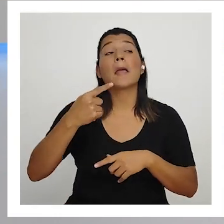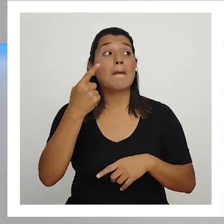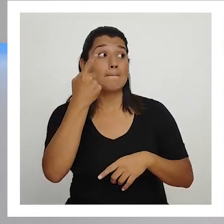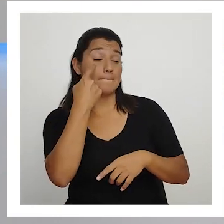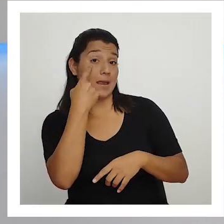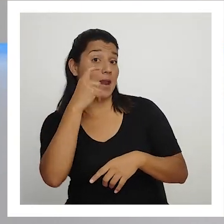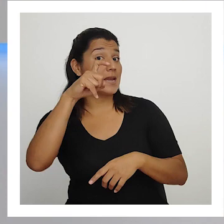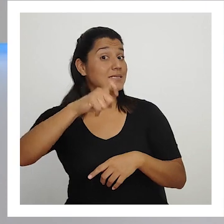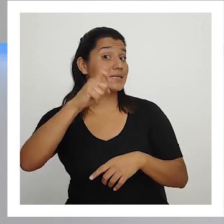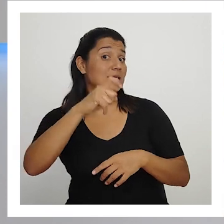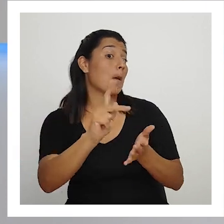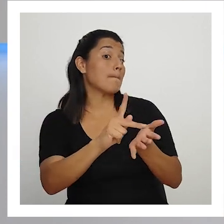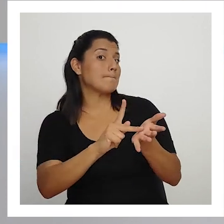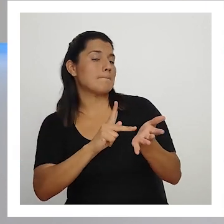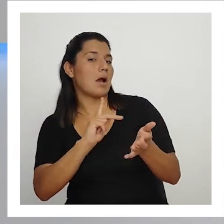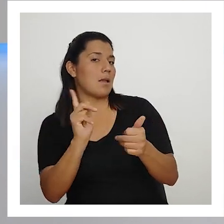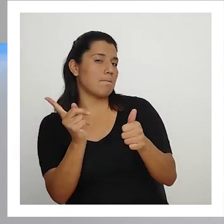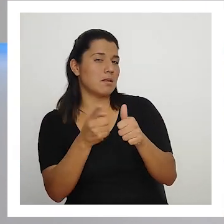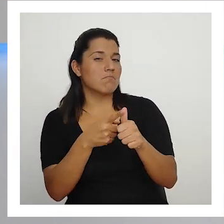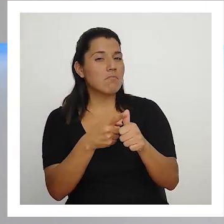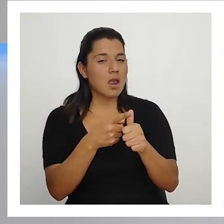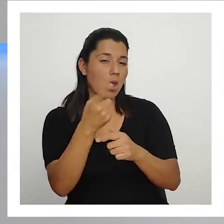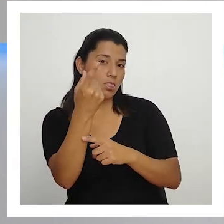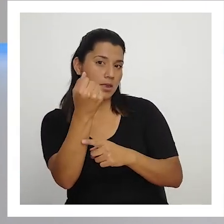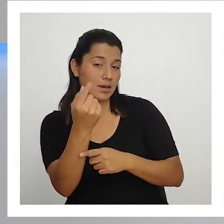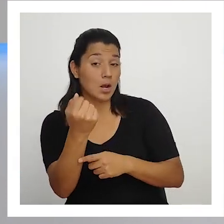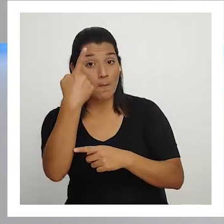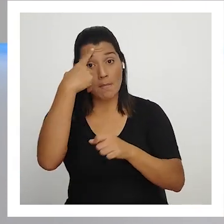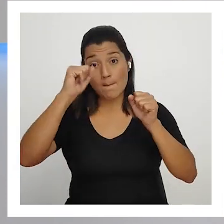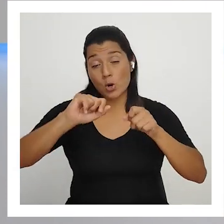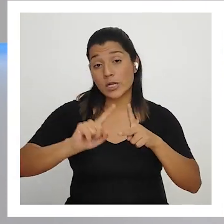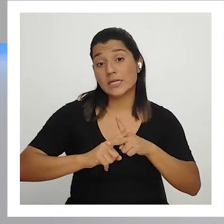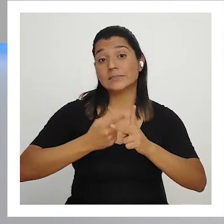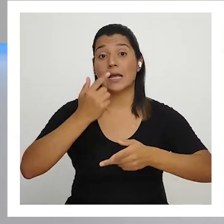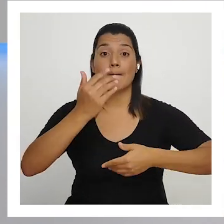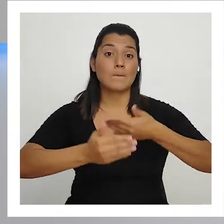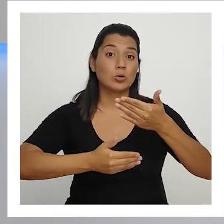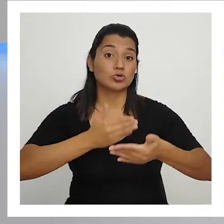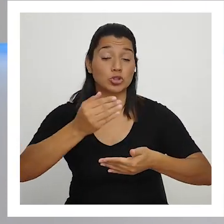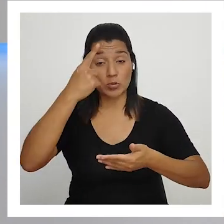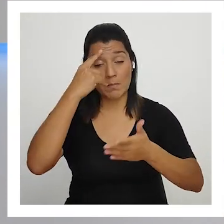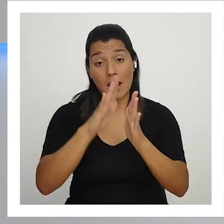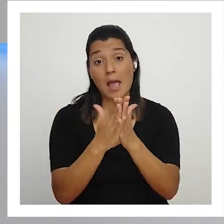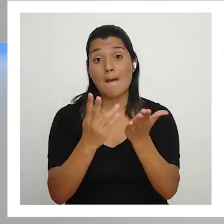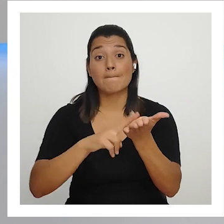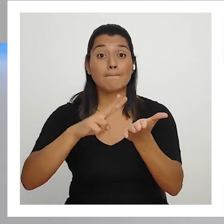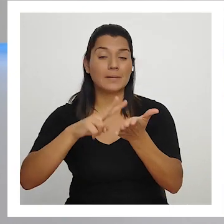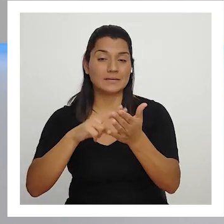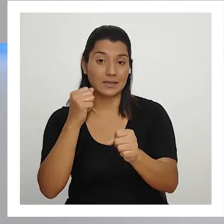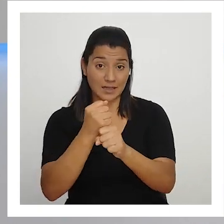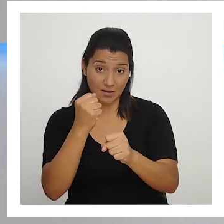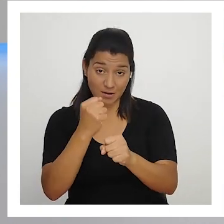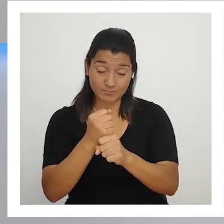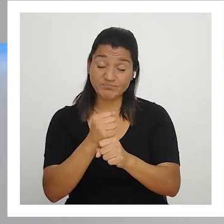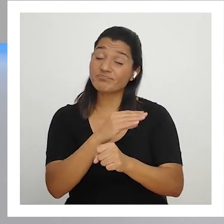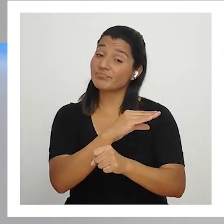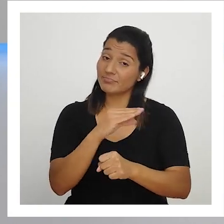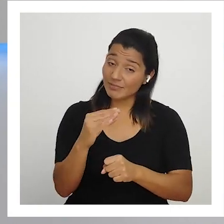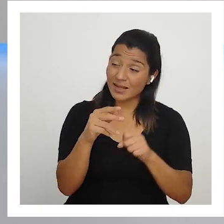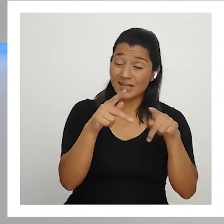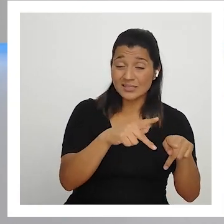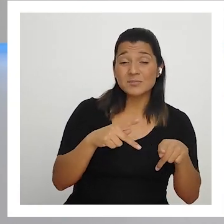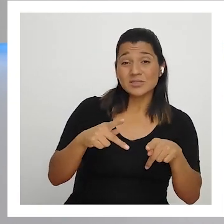de un monto considerable de dinero para iniciar el trámite de la visa de trabajo. Lamentablemente los ofendidos van a caer